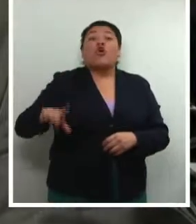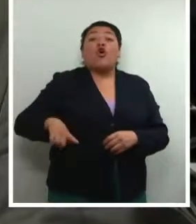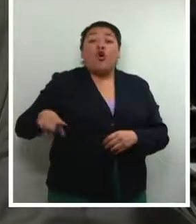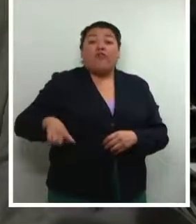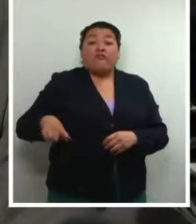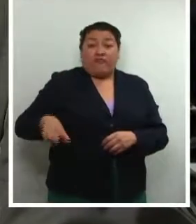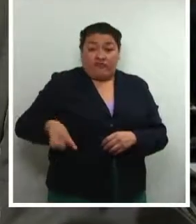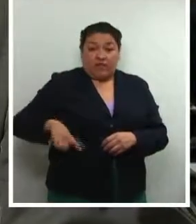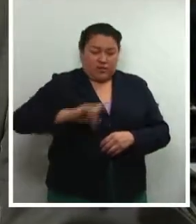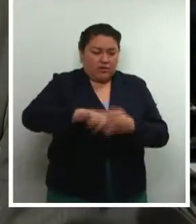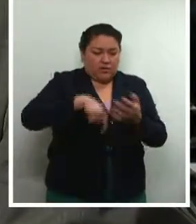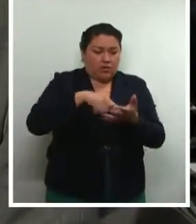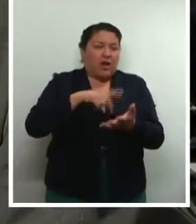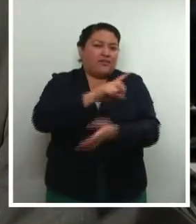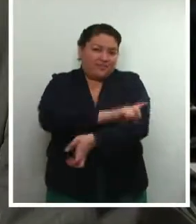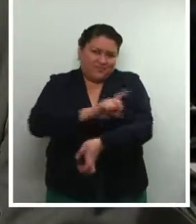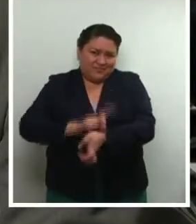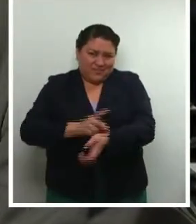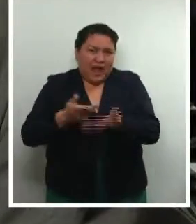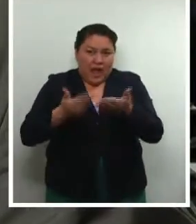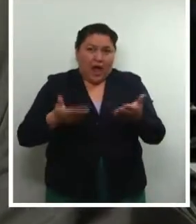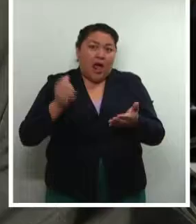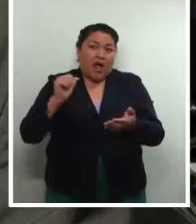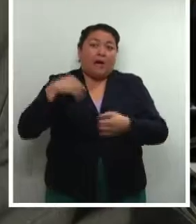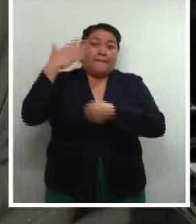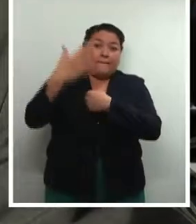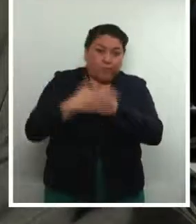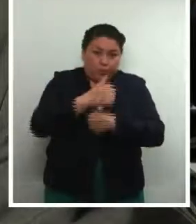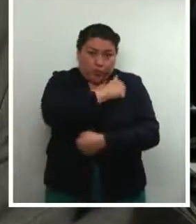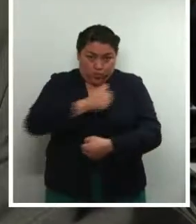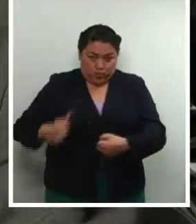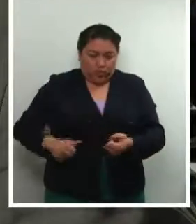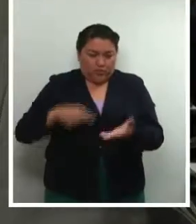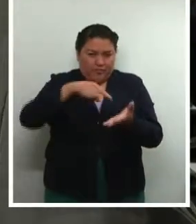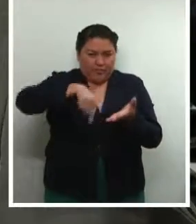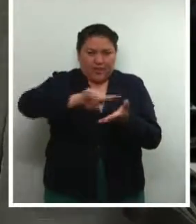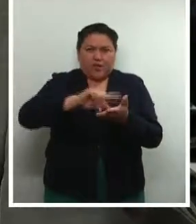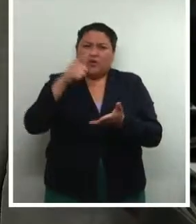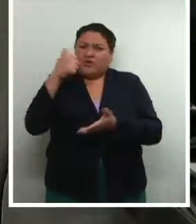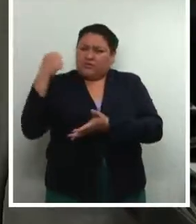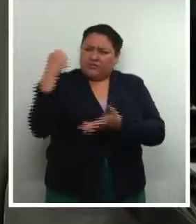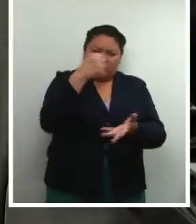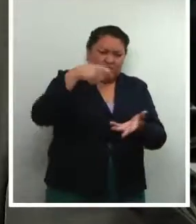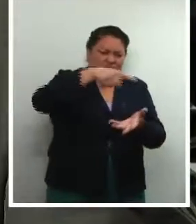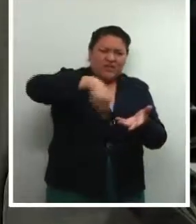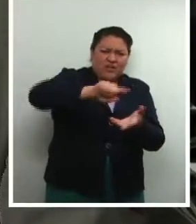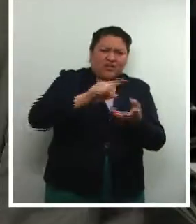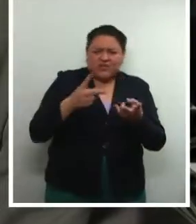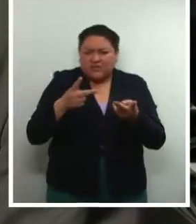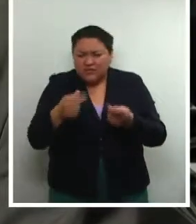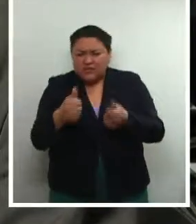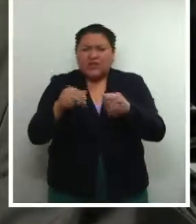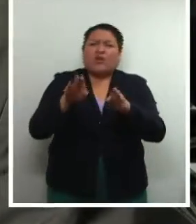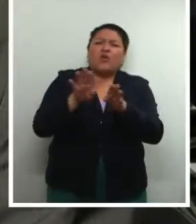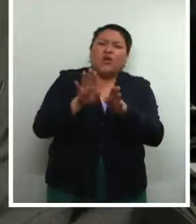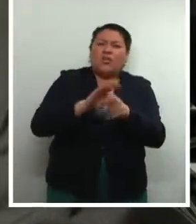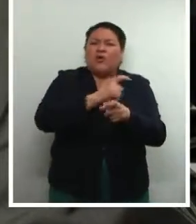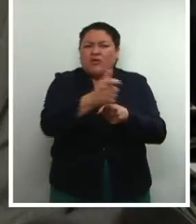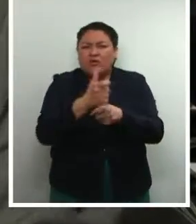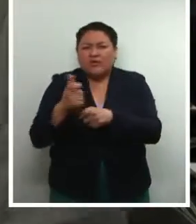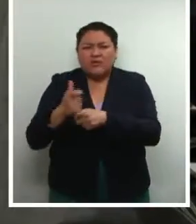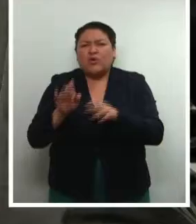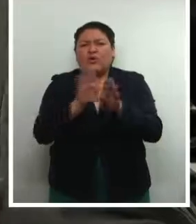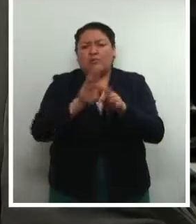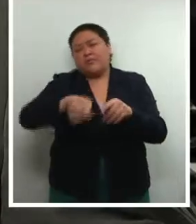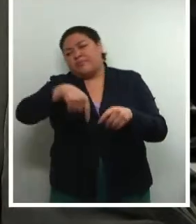las demarcaciones y también a la participación ciudadana en las alcaldías respectivamente.